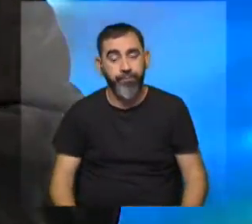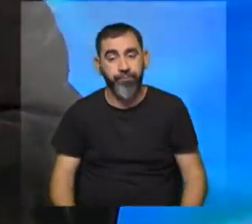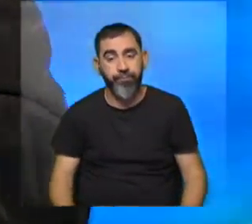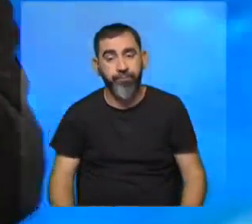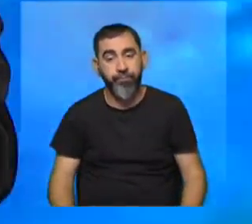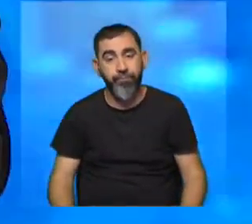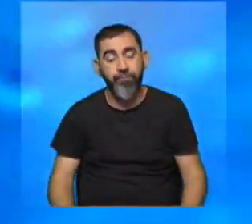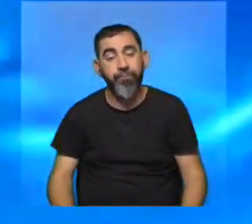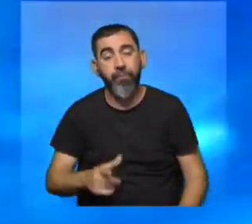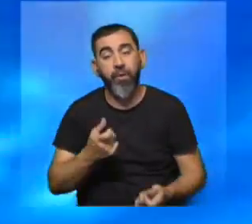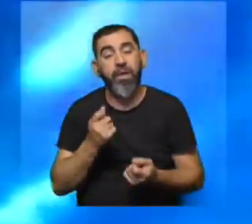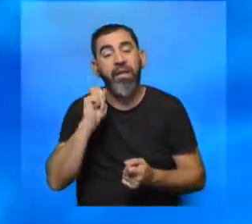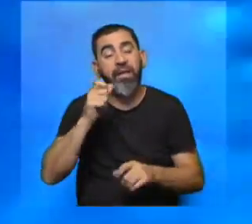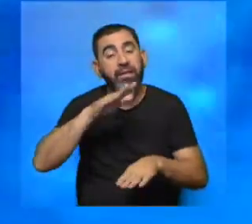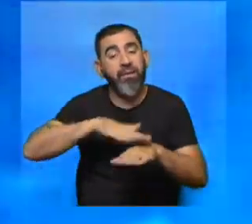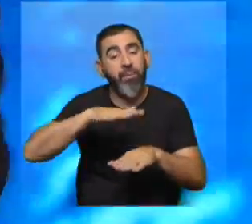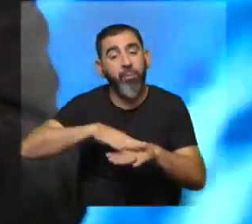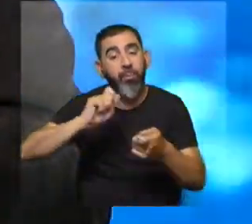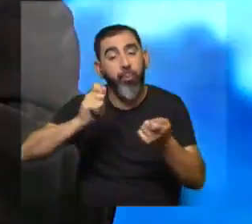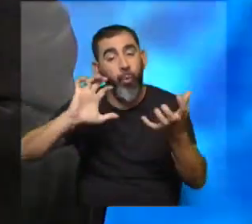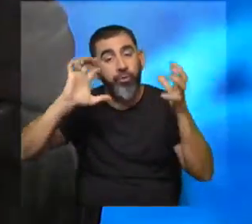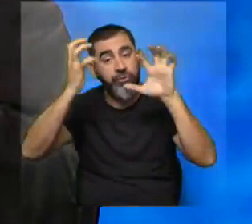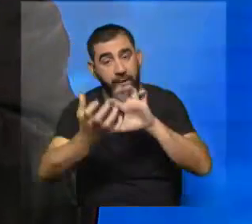llama atribución de eventos al cambio climático.